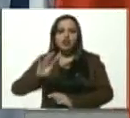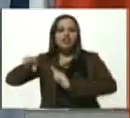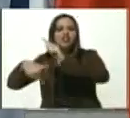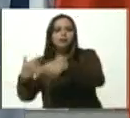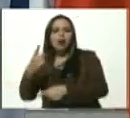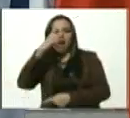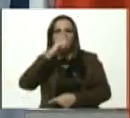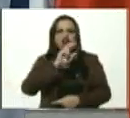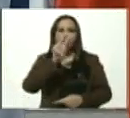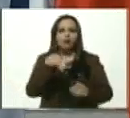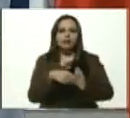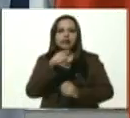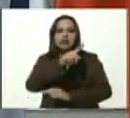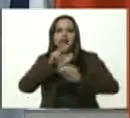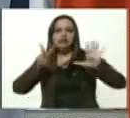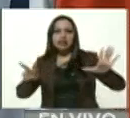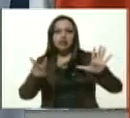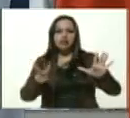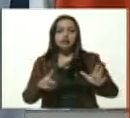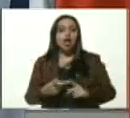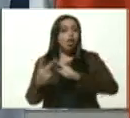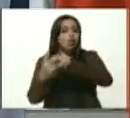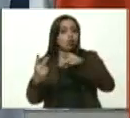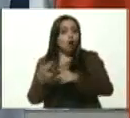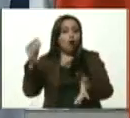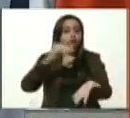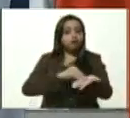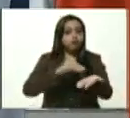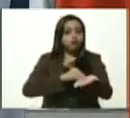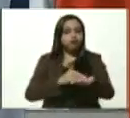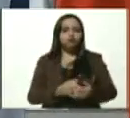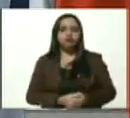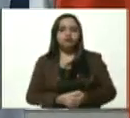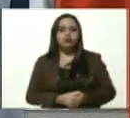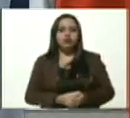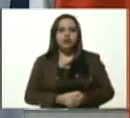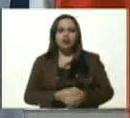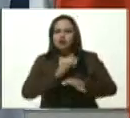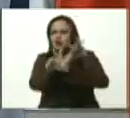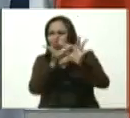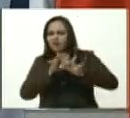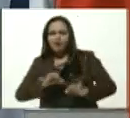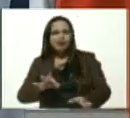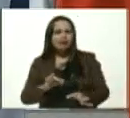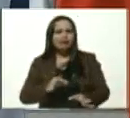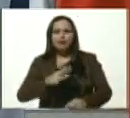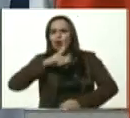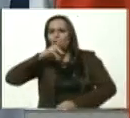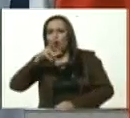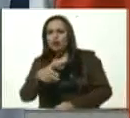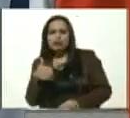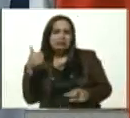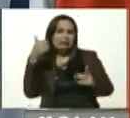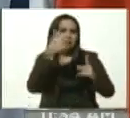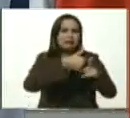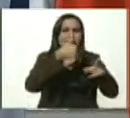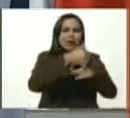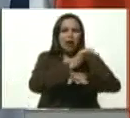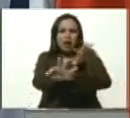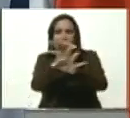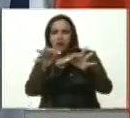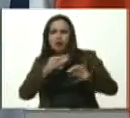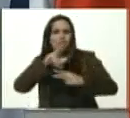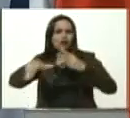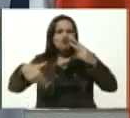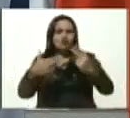2017. Ambas acciones de total y extrema crueldad, con acciones